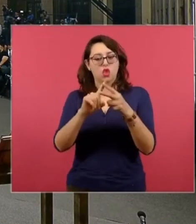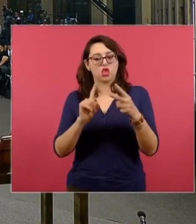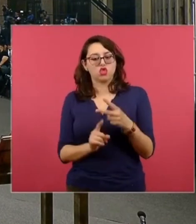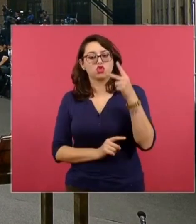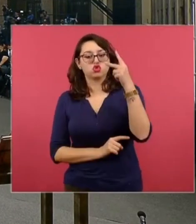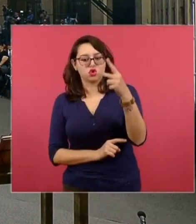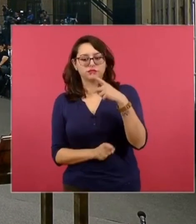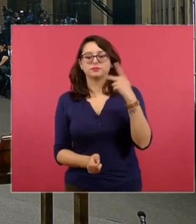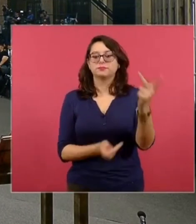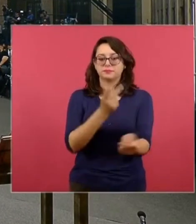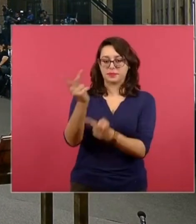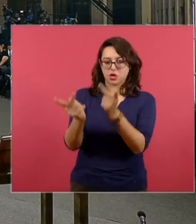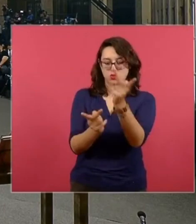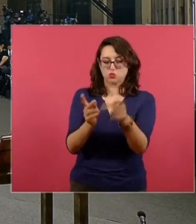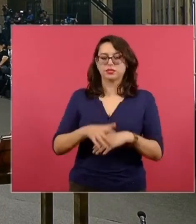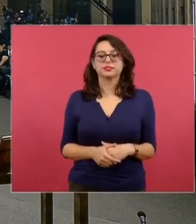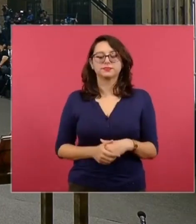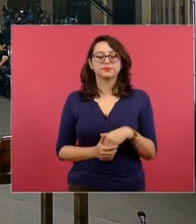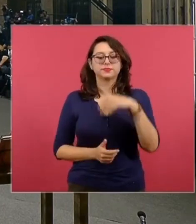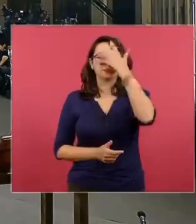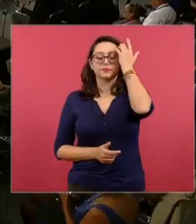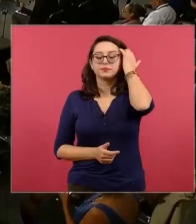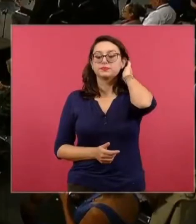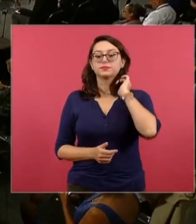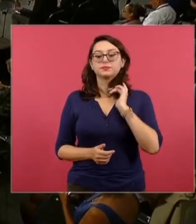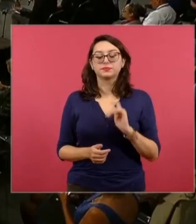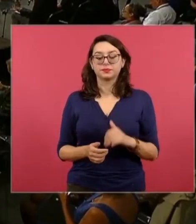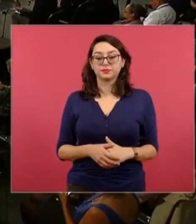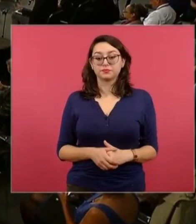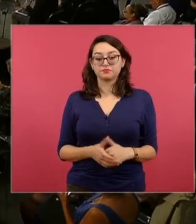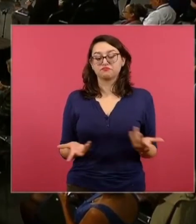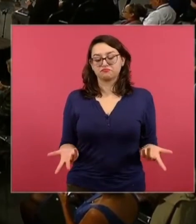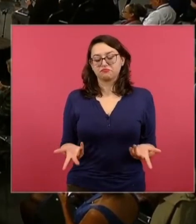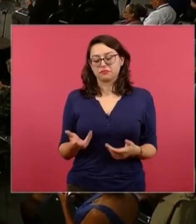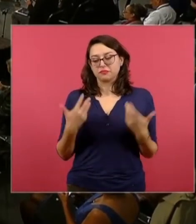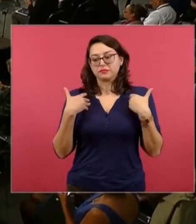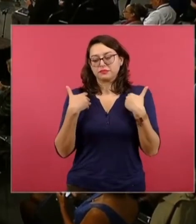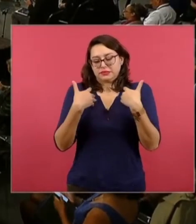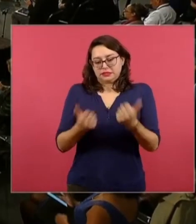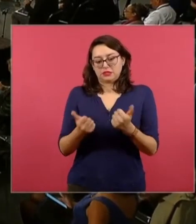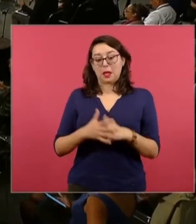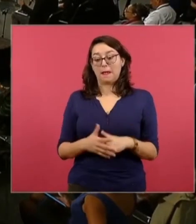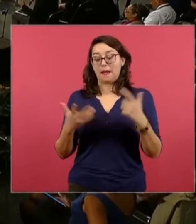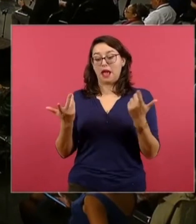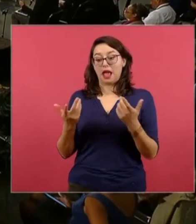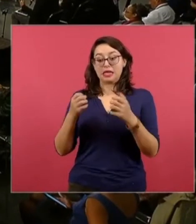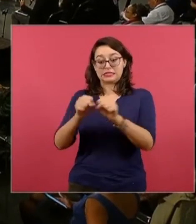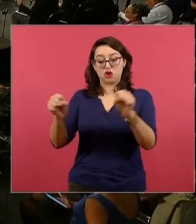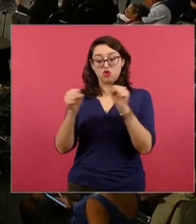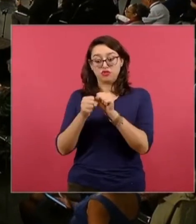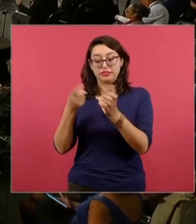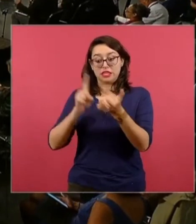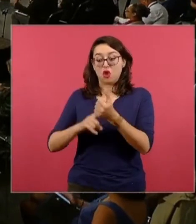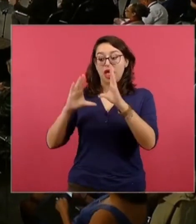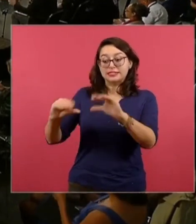Y quien quiera comentarlo. Efectivamente, el libro de texto es una herramienta de trabajo que acompaña a la labor docente.